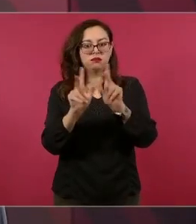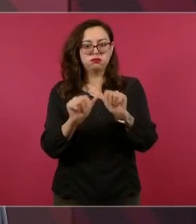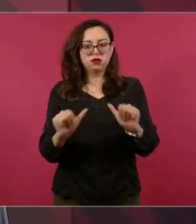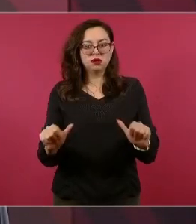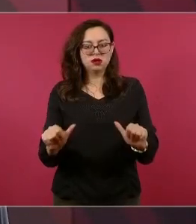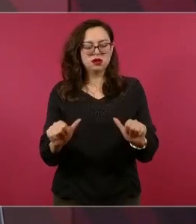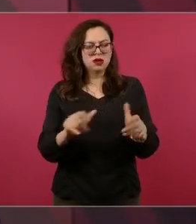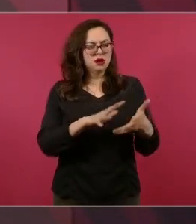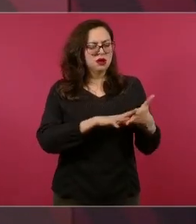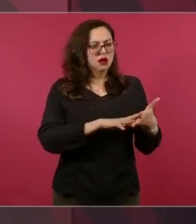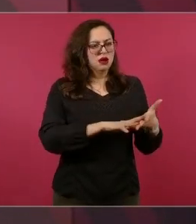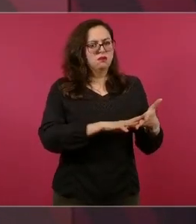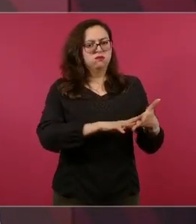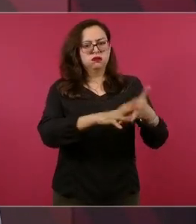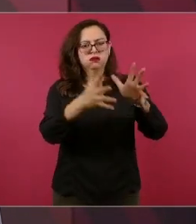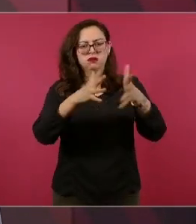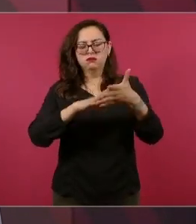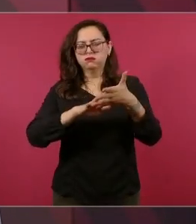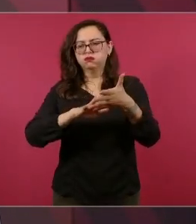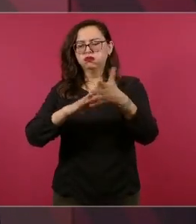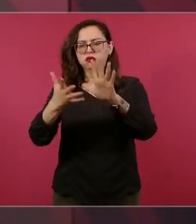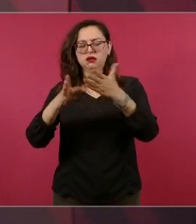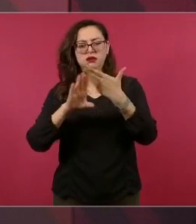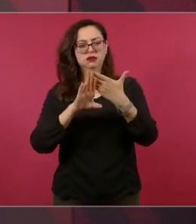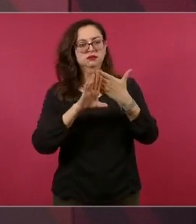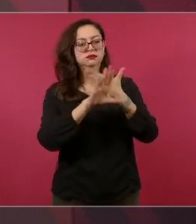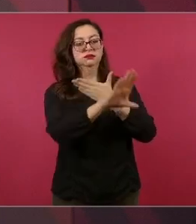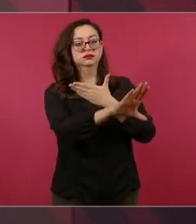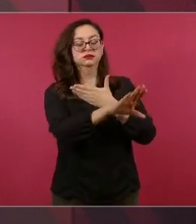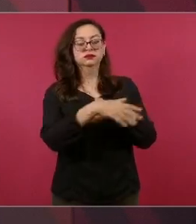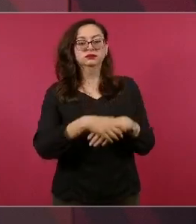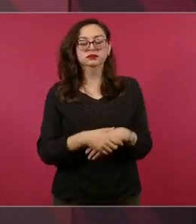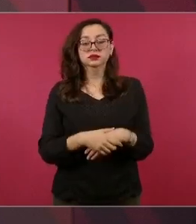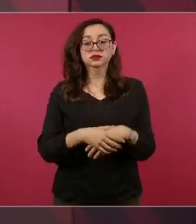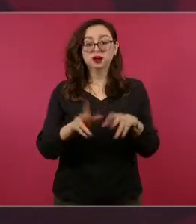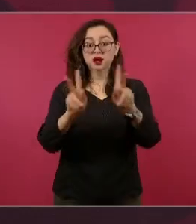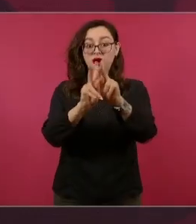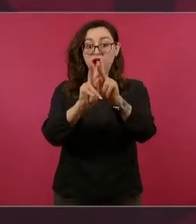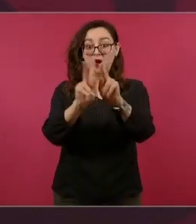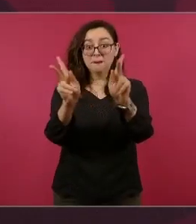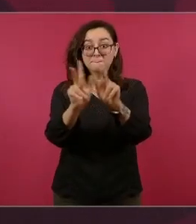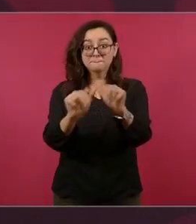enfrentar la violencia. La paz es fruto de la justicia.